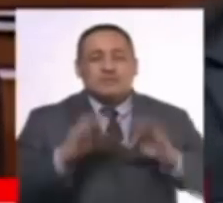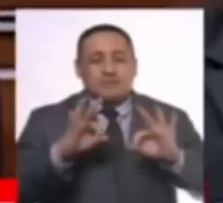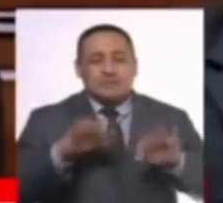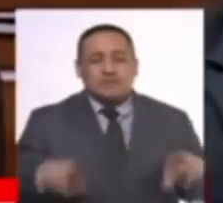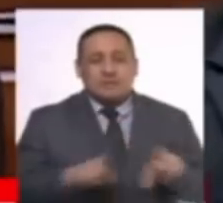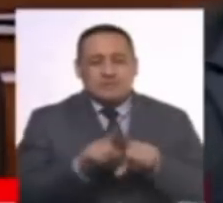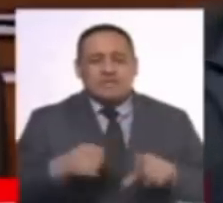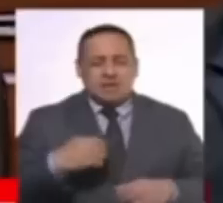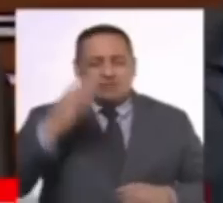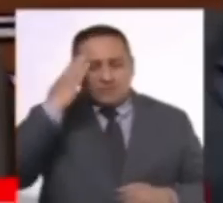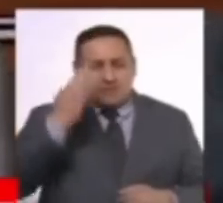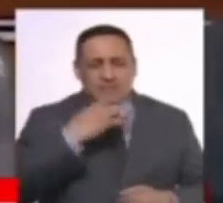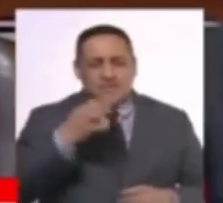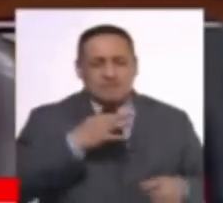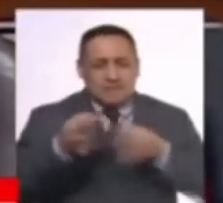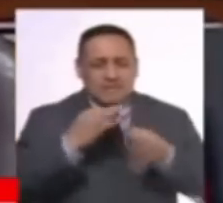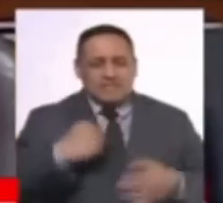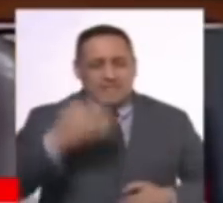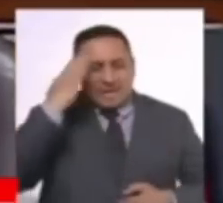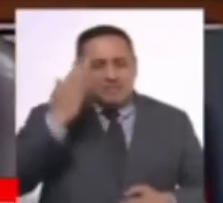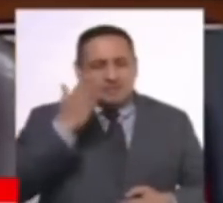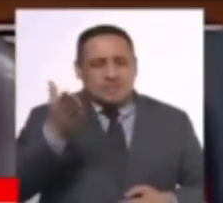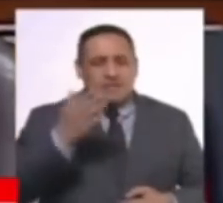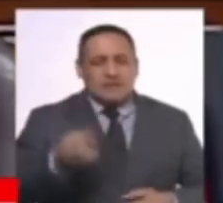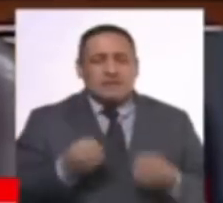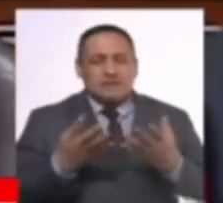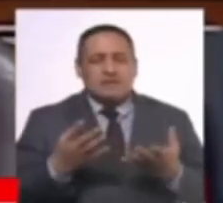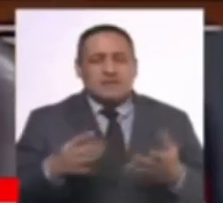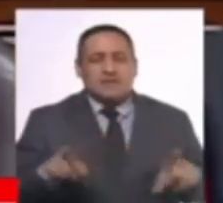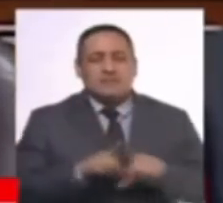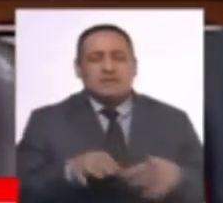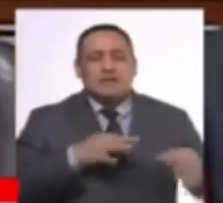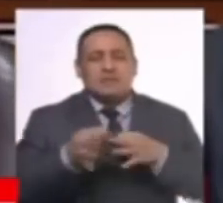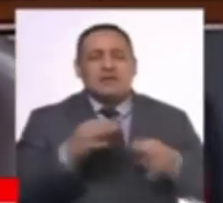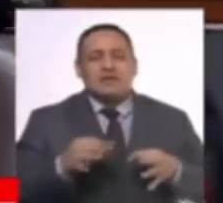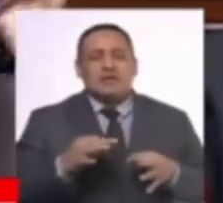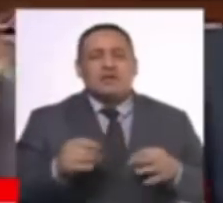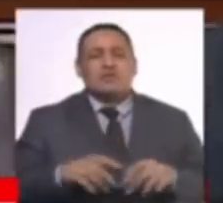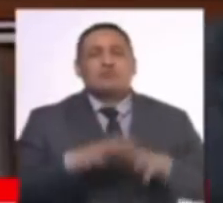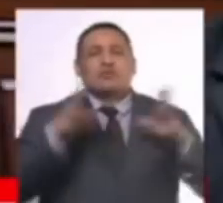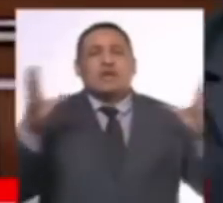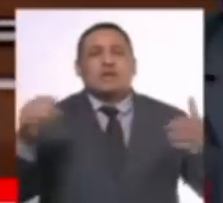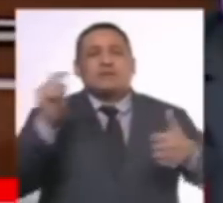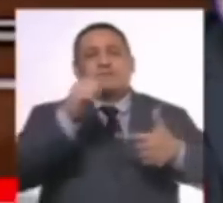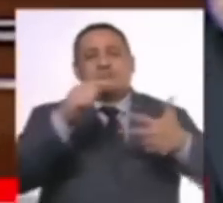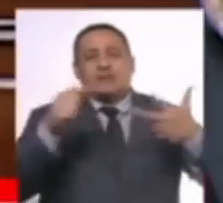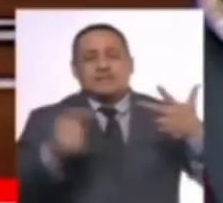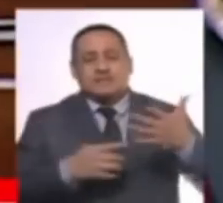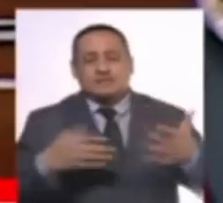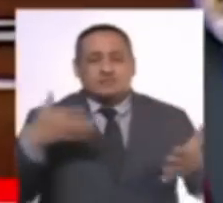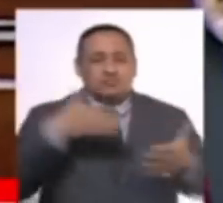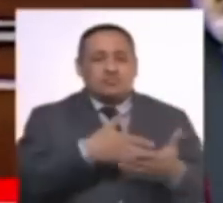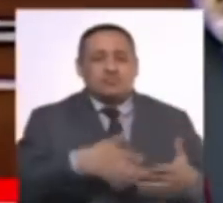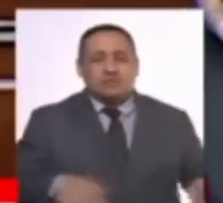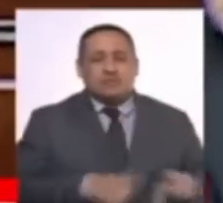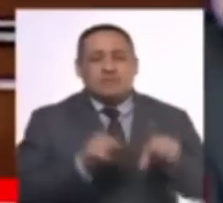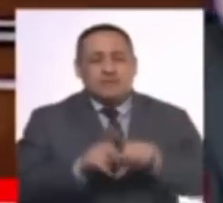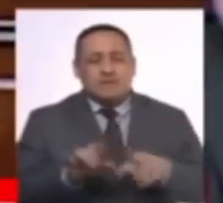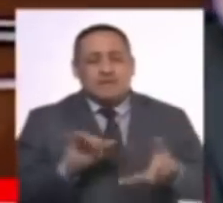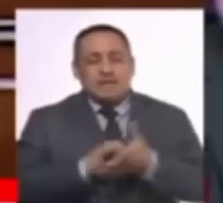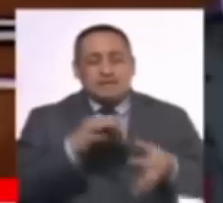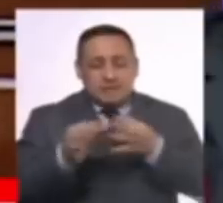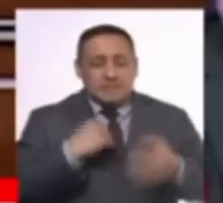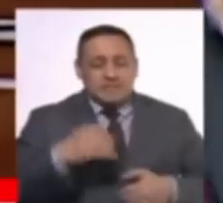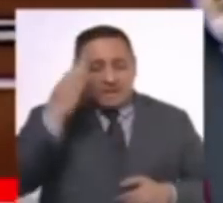perfectamente, y él lo sabe, él sabe muy bien. Ha señalado, ha dado una serie de adjetivos, así que por favor,